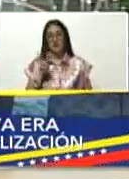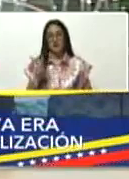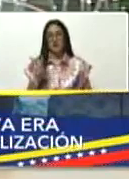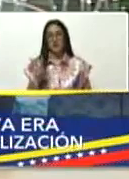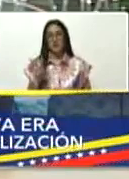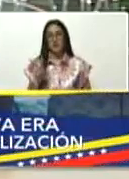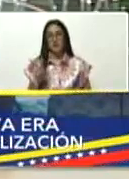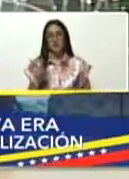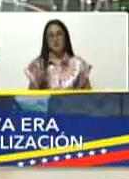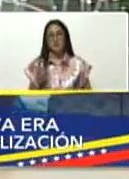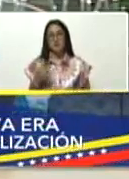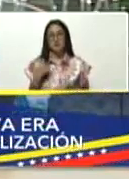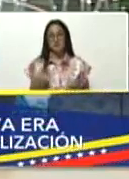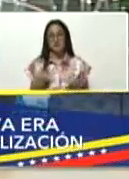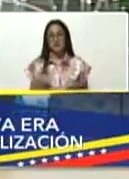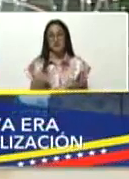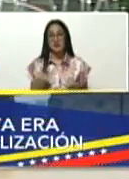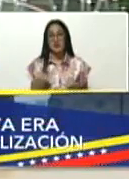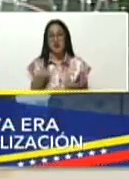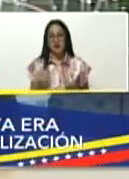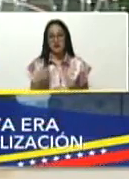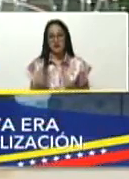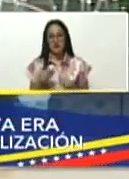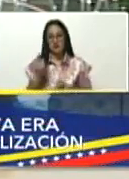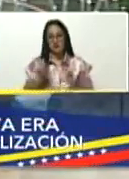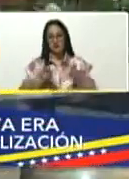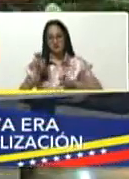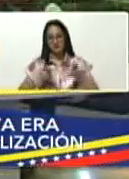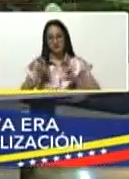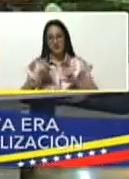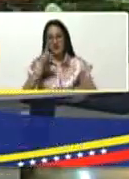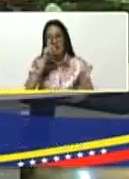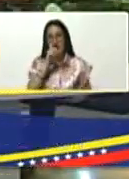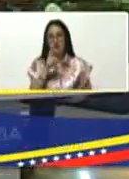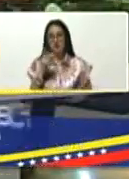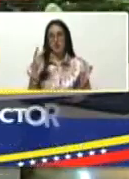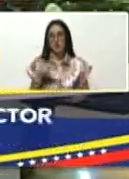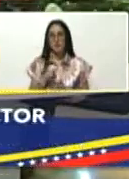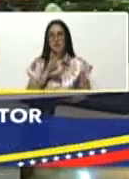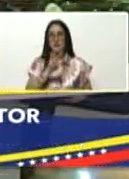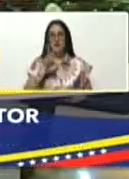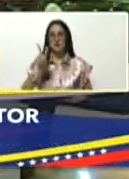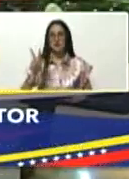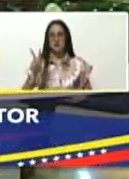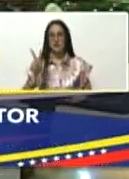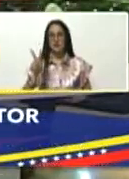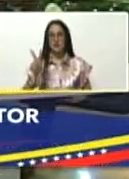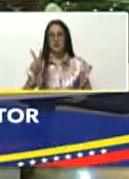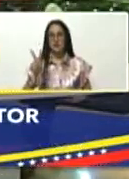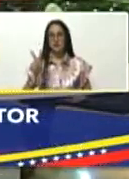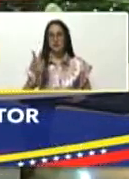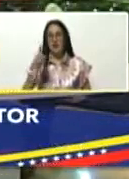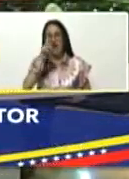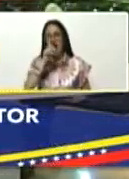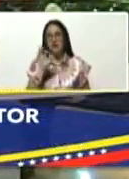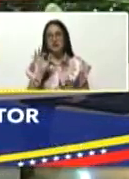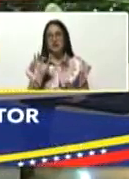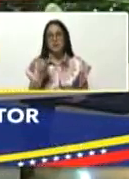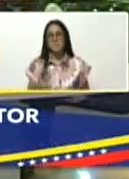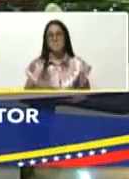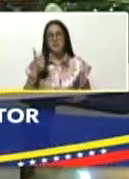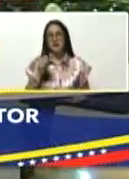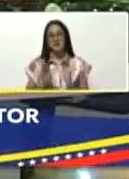y yo puedo desde ya ir haciendo un balance. El año 2022 es el año en que más